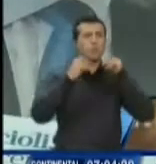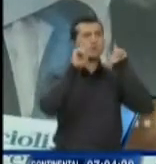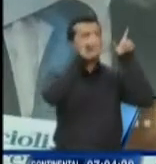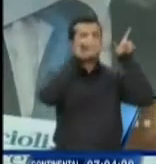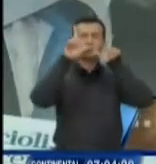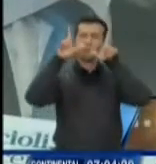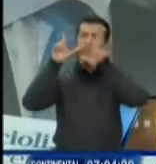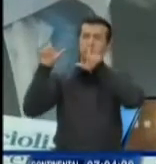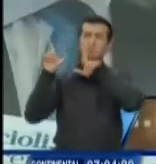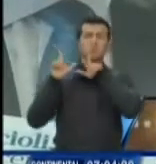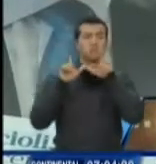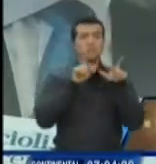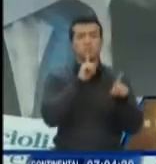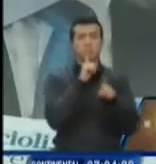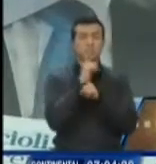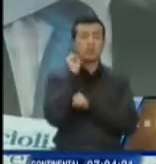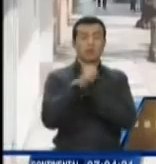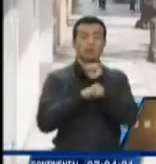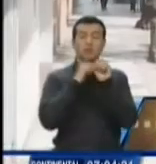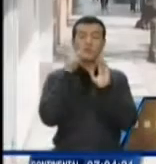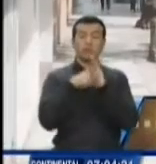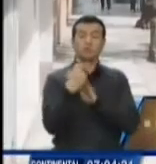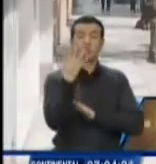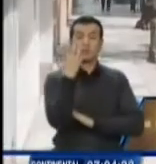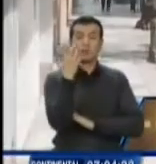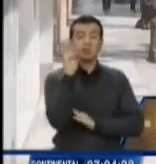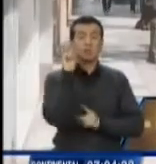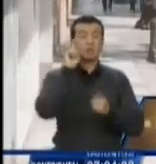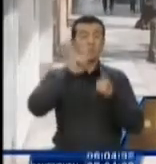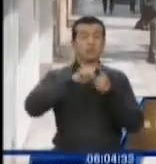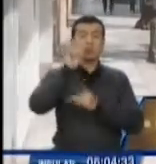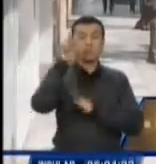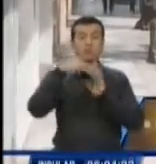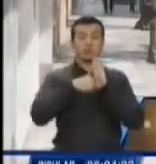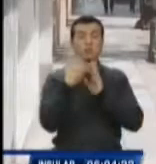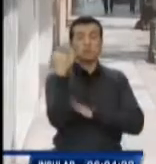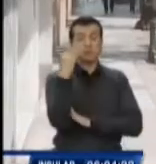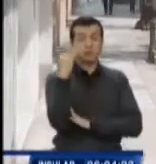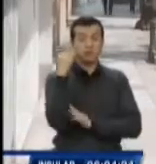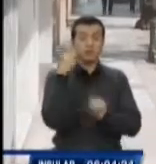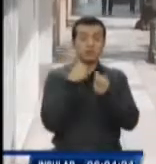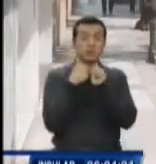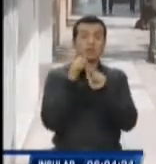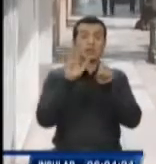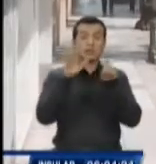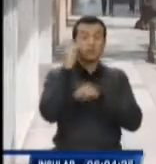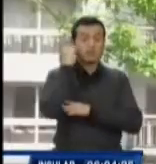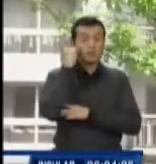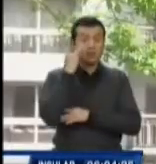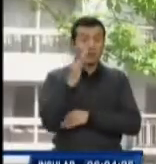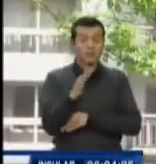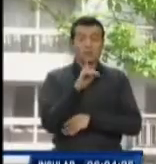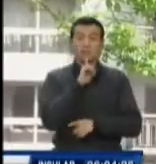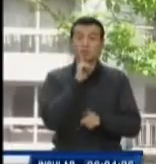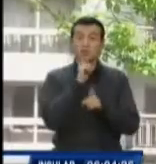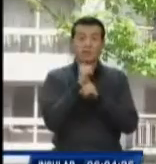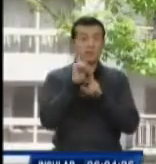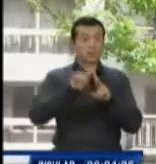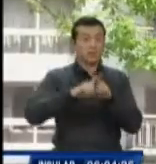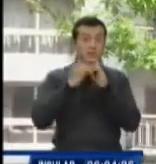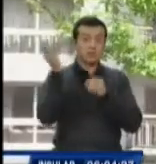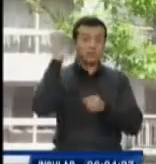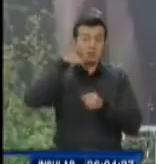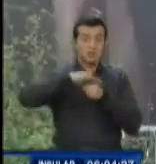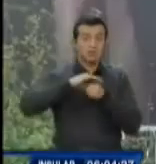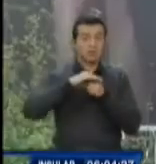a la Casa Rosada para el periodo 2015-2019. A 6 días de las elecciones y a 4 de comenzar la veda electoral,